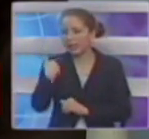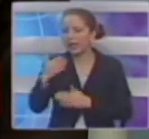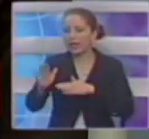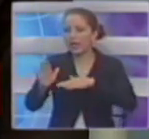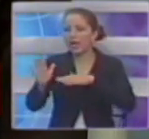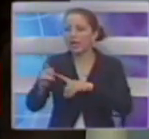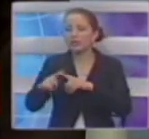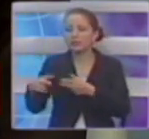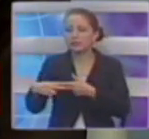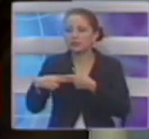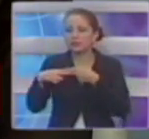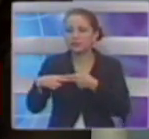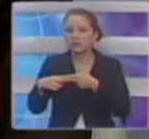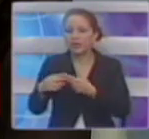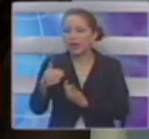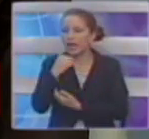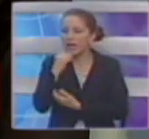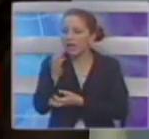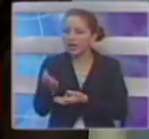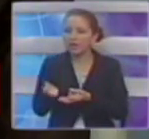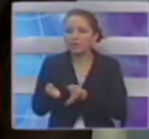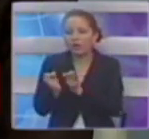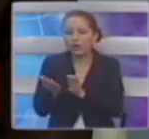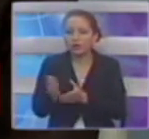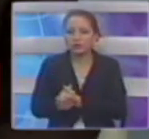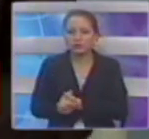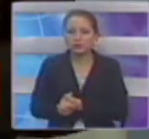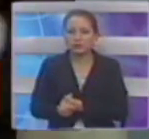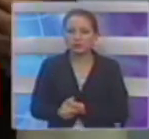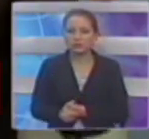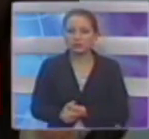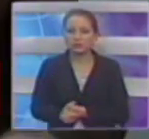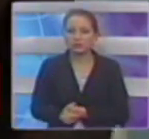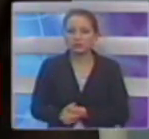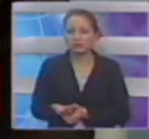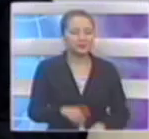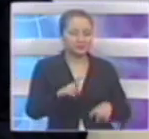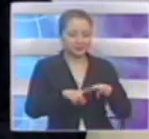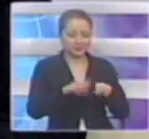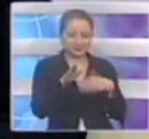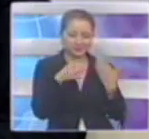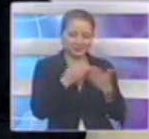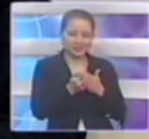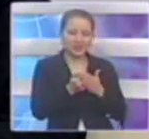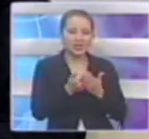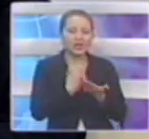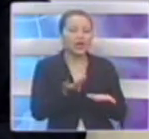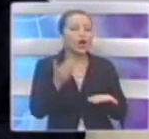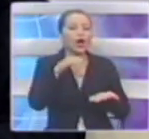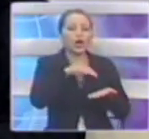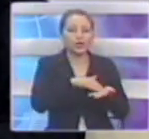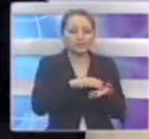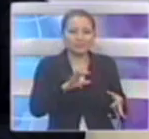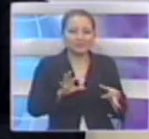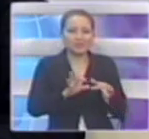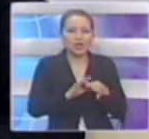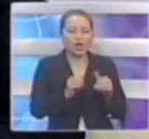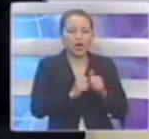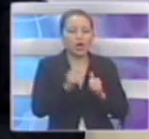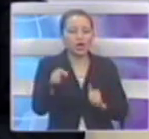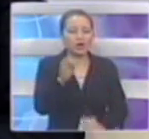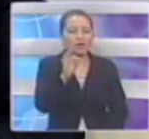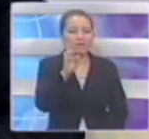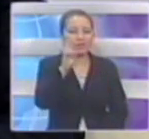comprometidos esos recursos de alguna manera, qué sé yo, enfermos en casa. Antes vamos a retomar la entrevista con Franco